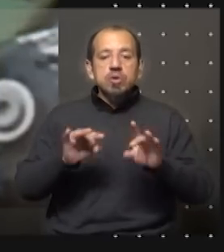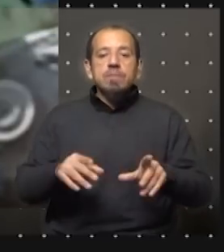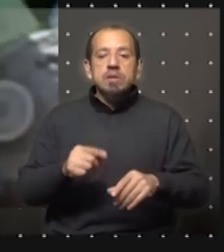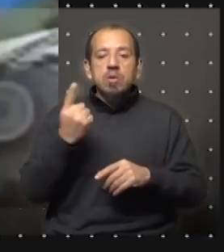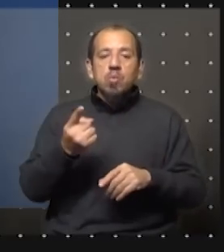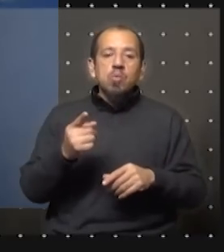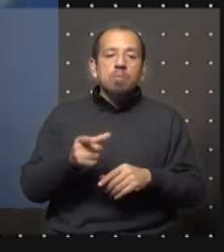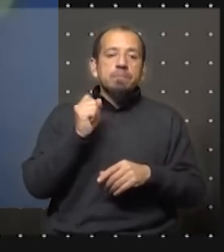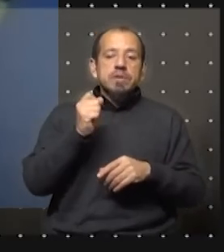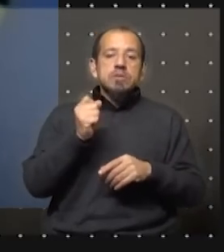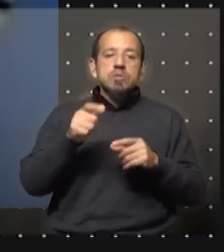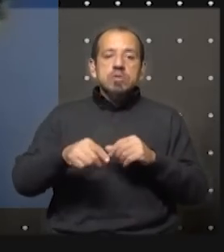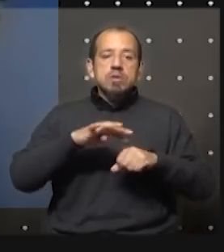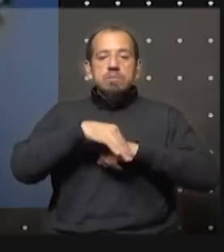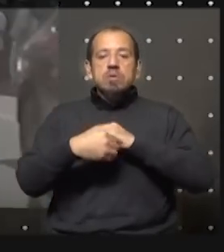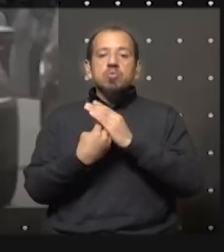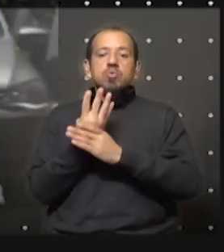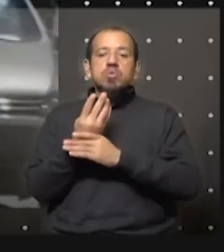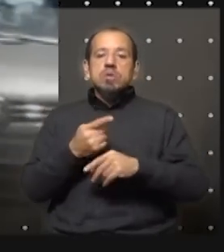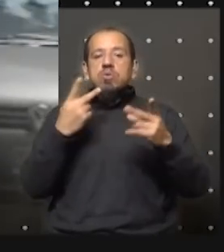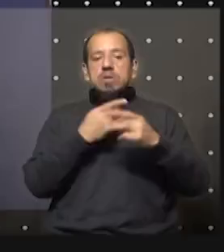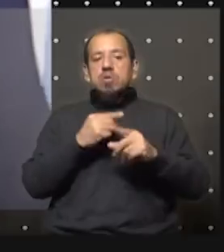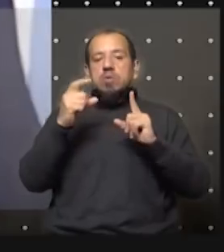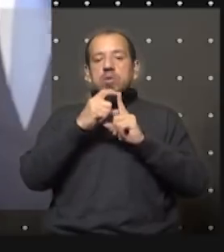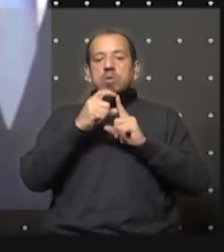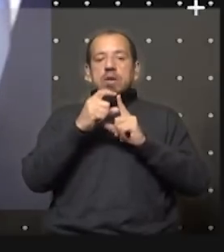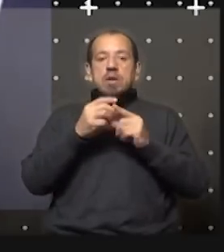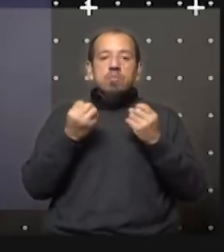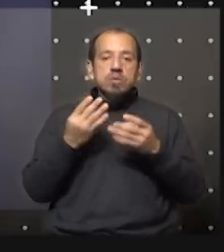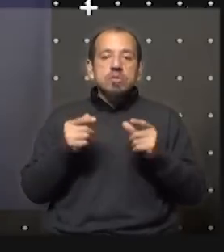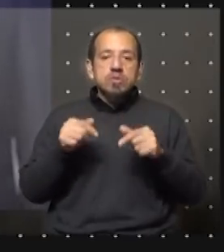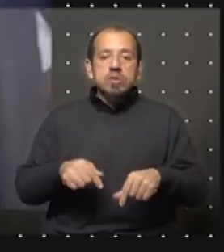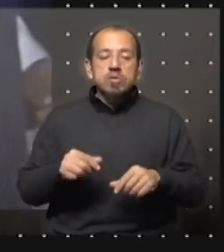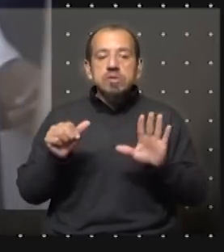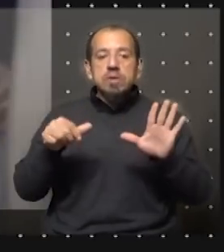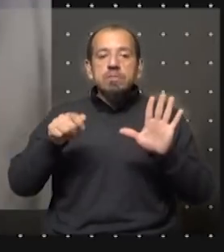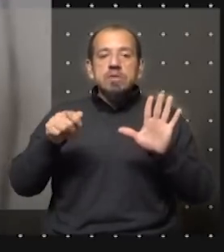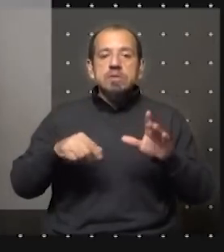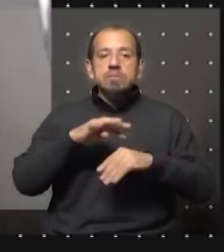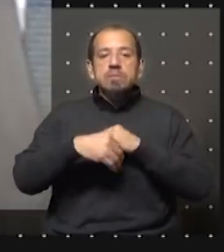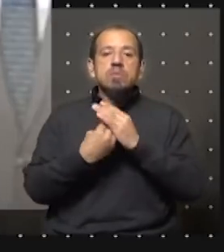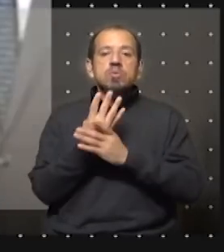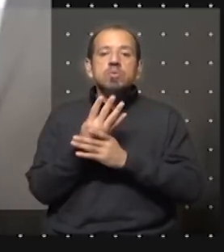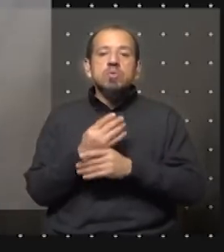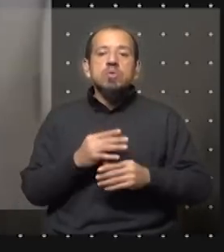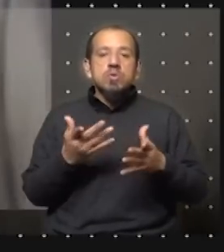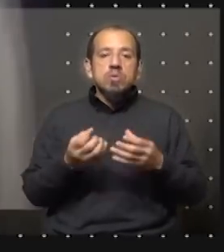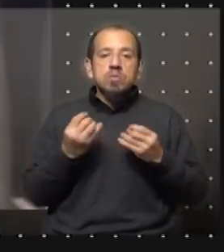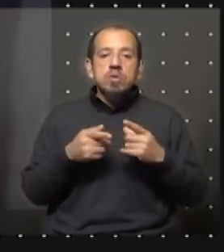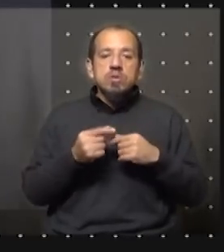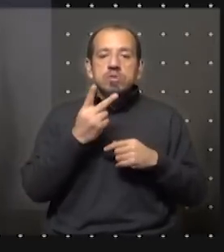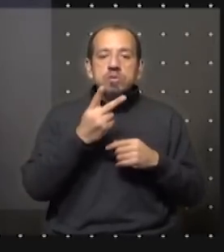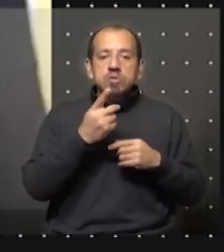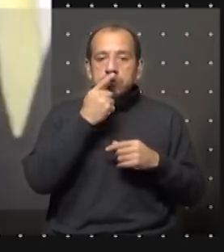intrabloque y cortar la dependencia con del dólar por eso este semestre será clave para la región y el mercosur en particular ya que a partir de